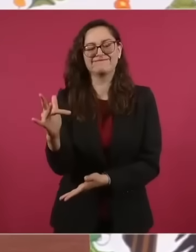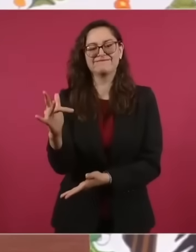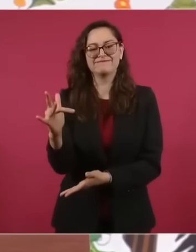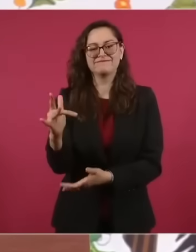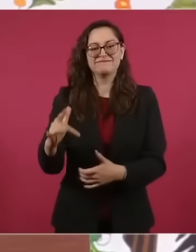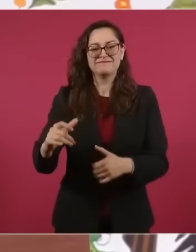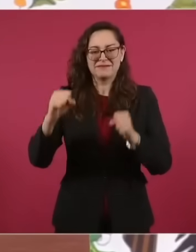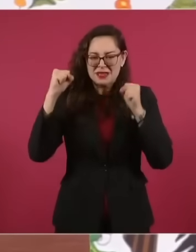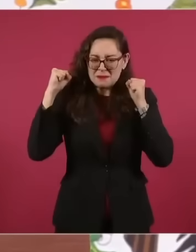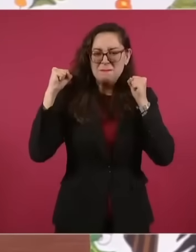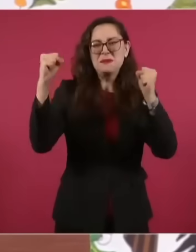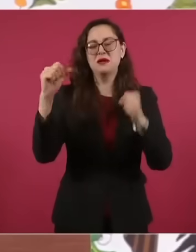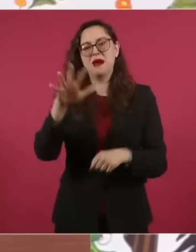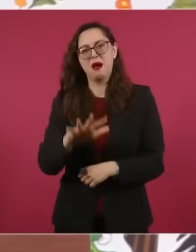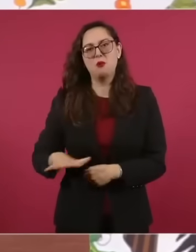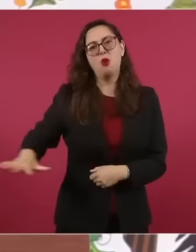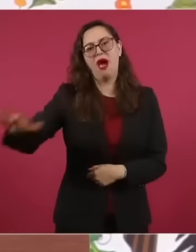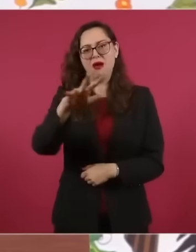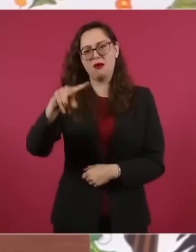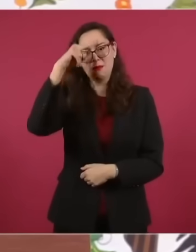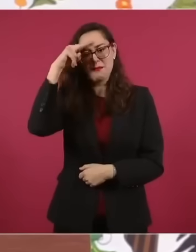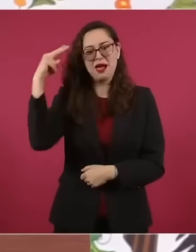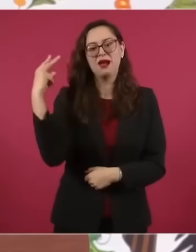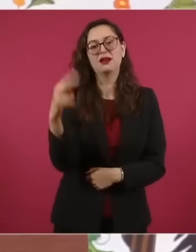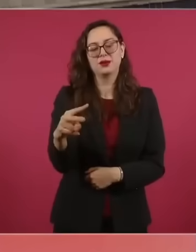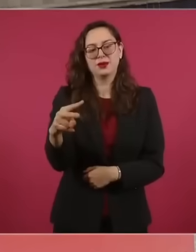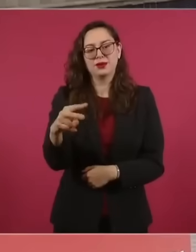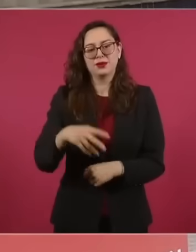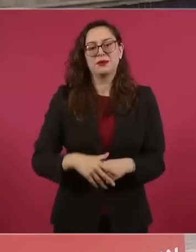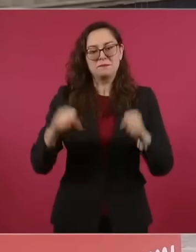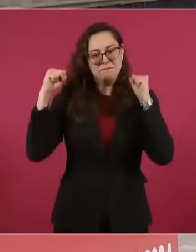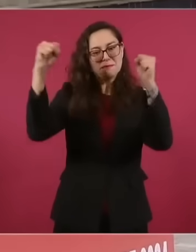¡Que viva el pueblo de México!